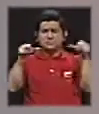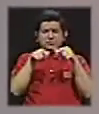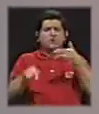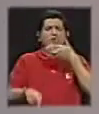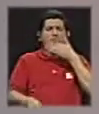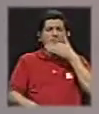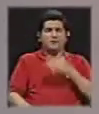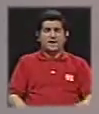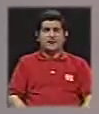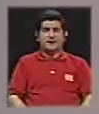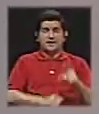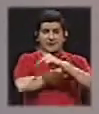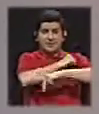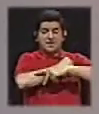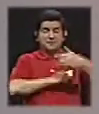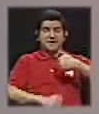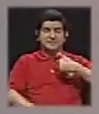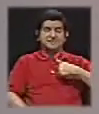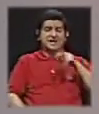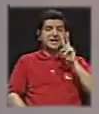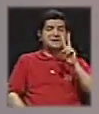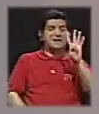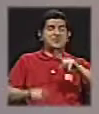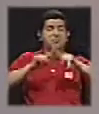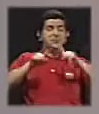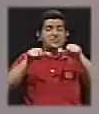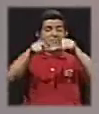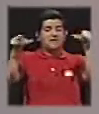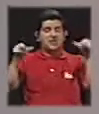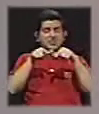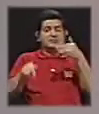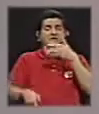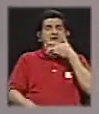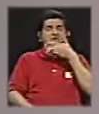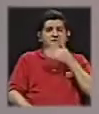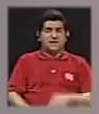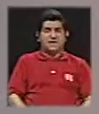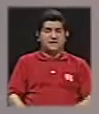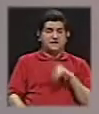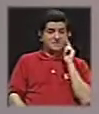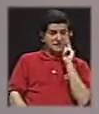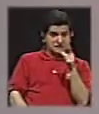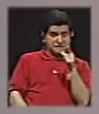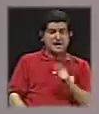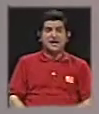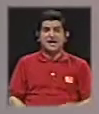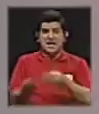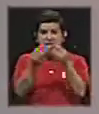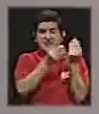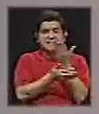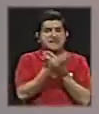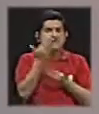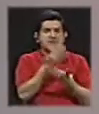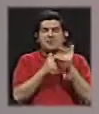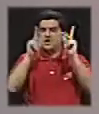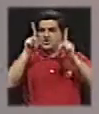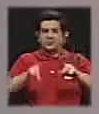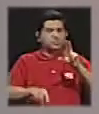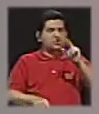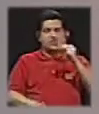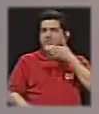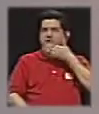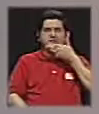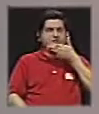Recordemos que el país cuenta con 24 territorios indígenas, en muchos de los cuales la tierra está en manos de personas no